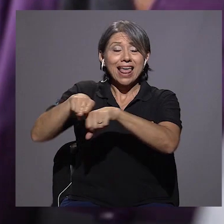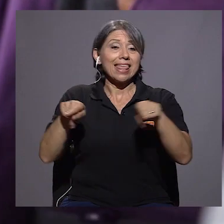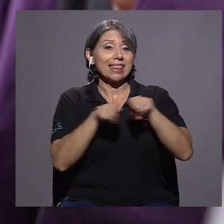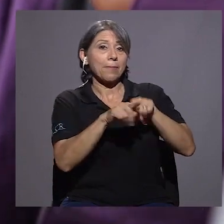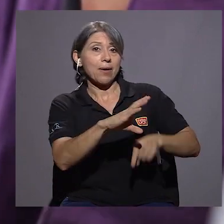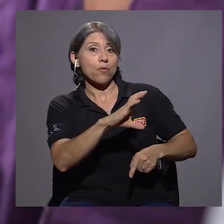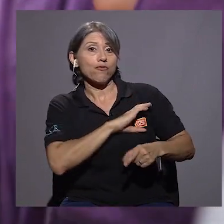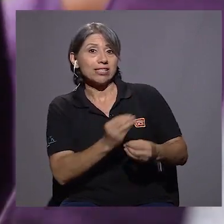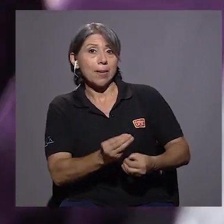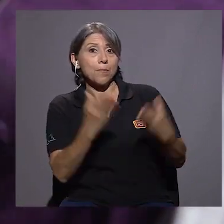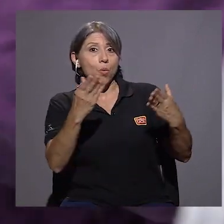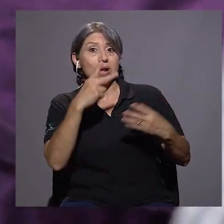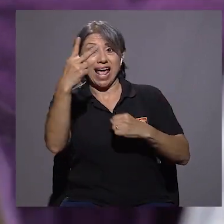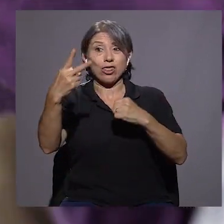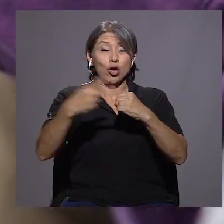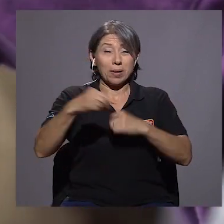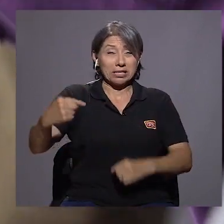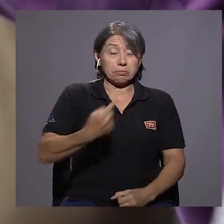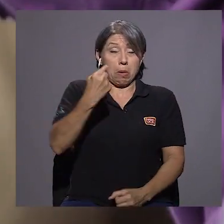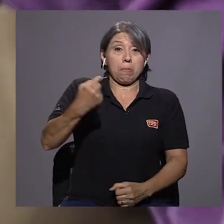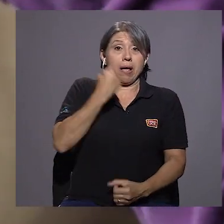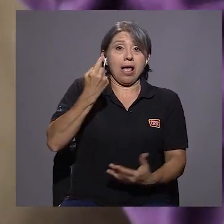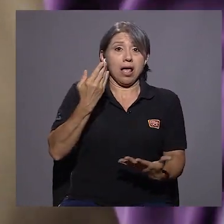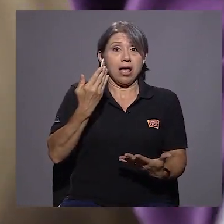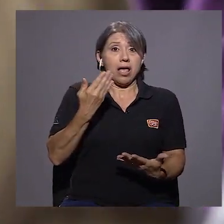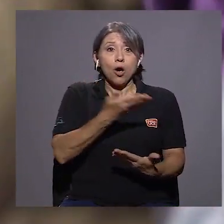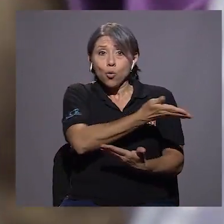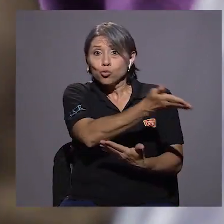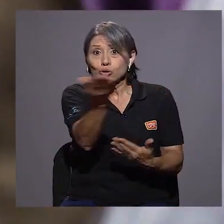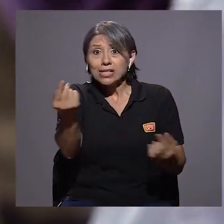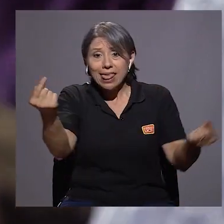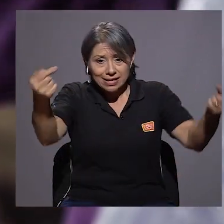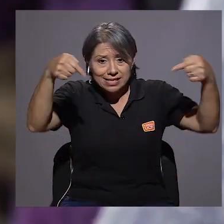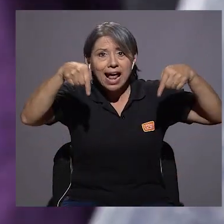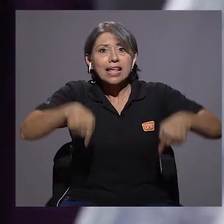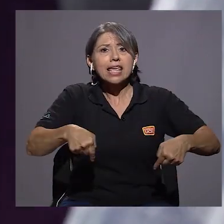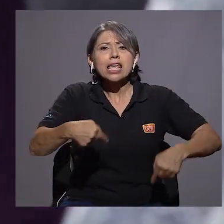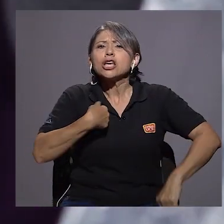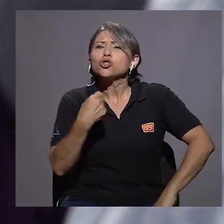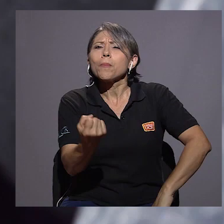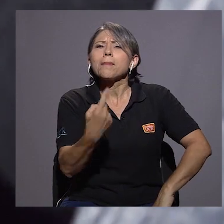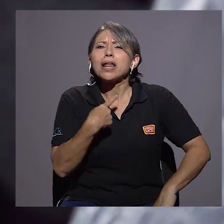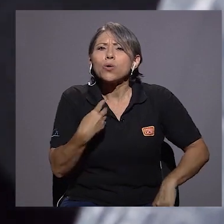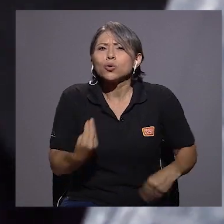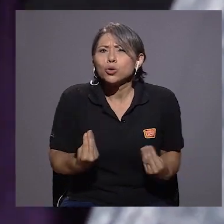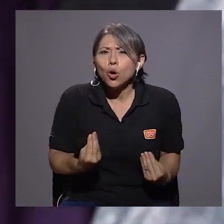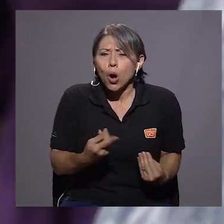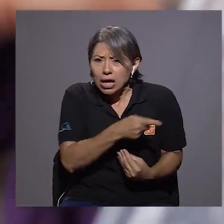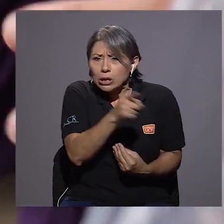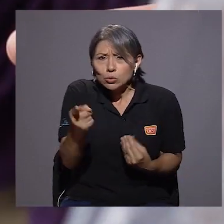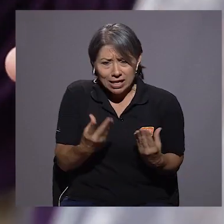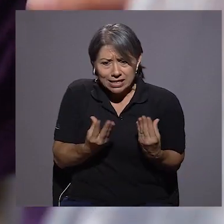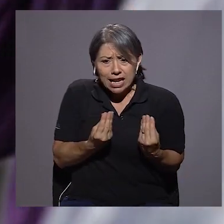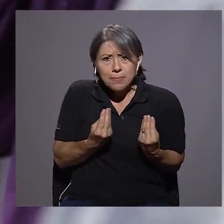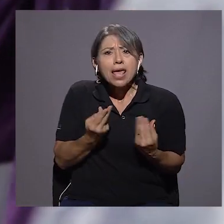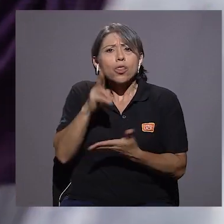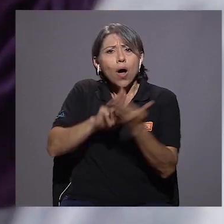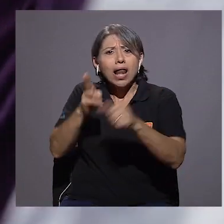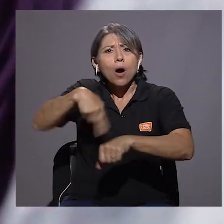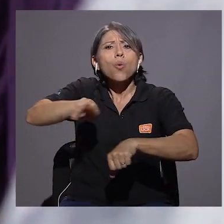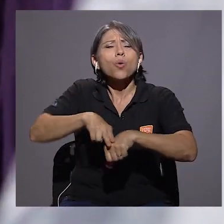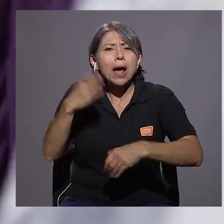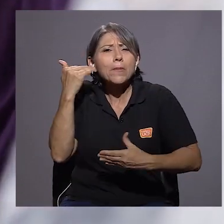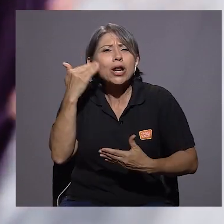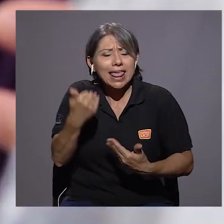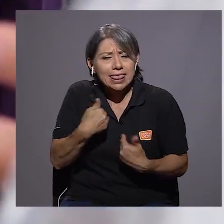de seguridad de la UNA y por parte de la fuerza pública. Tanto así que los hacen a ustedes hoy estar aquí. Y yo me pregunto, ¿qué